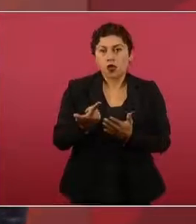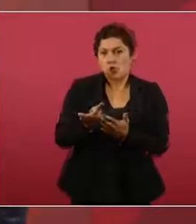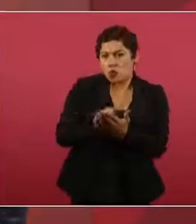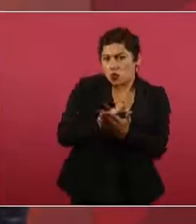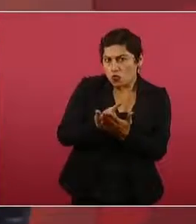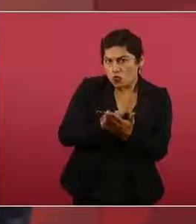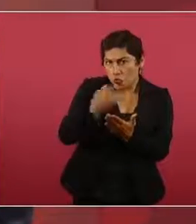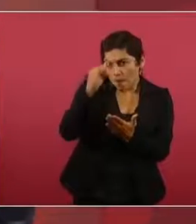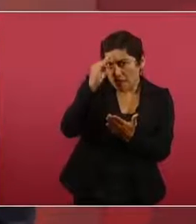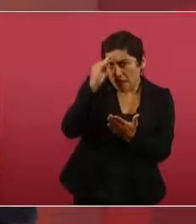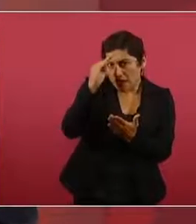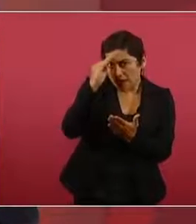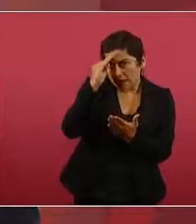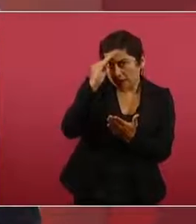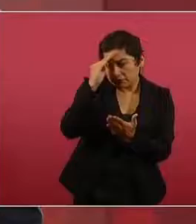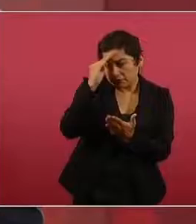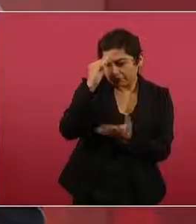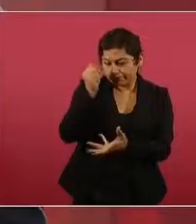financiero.